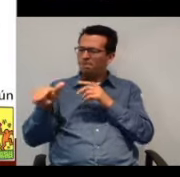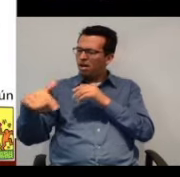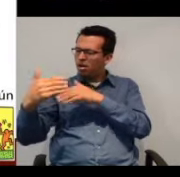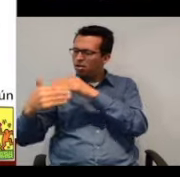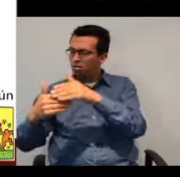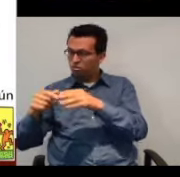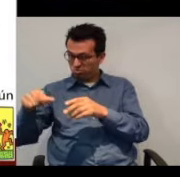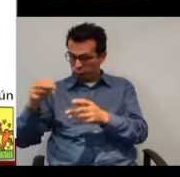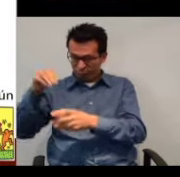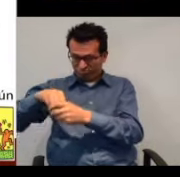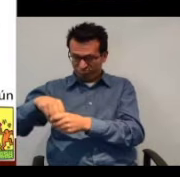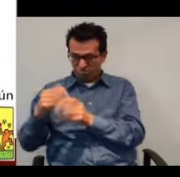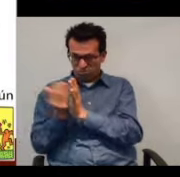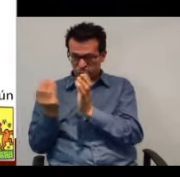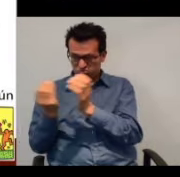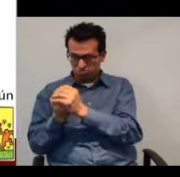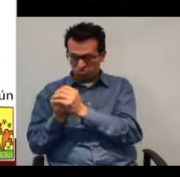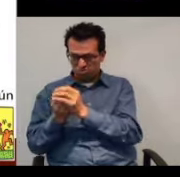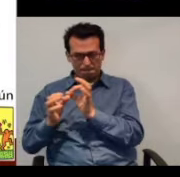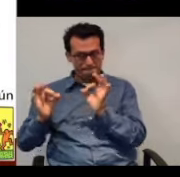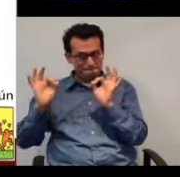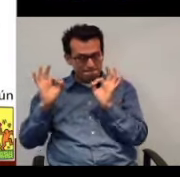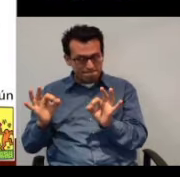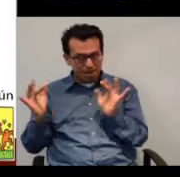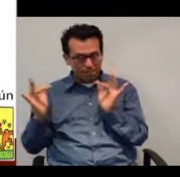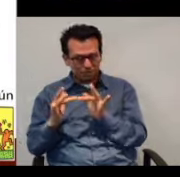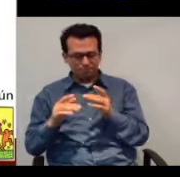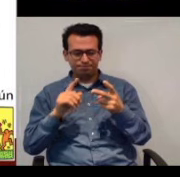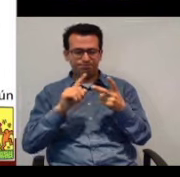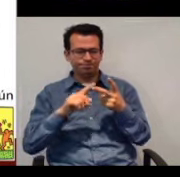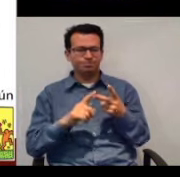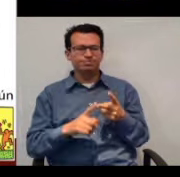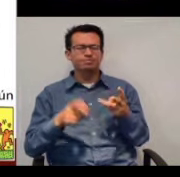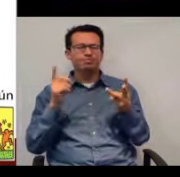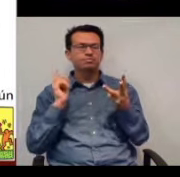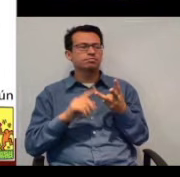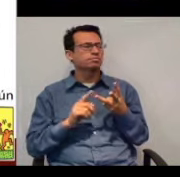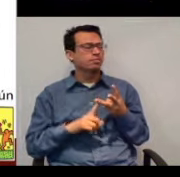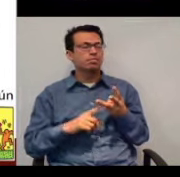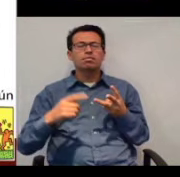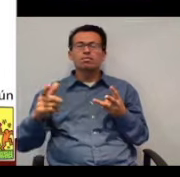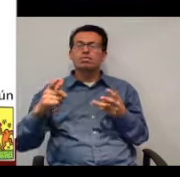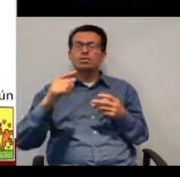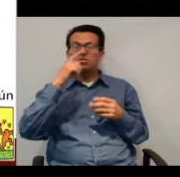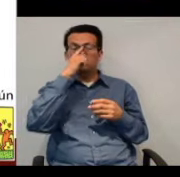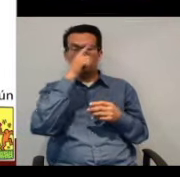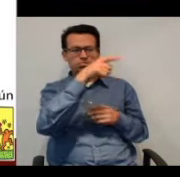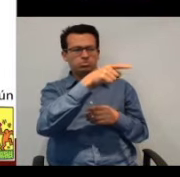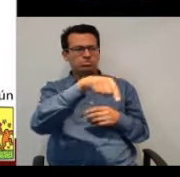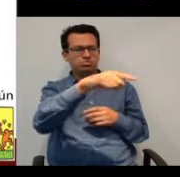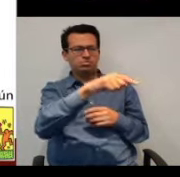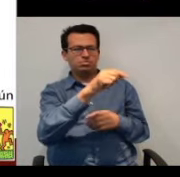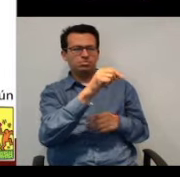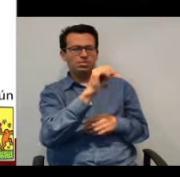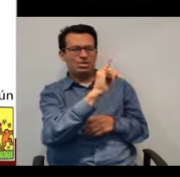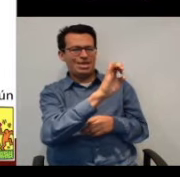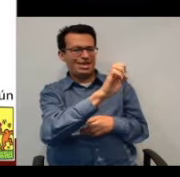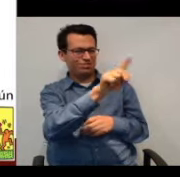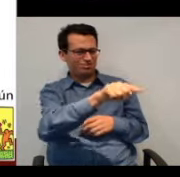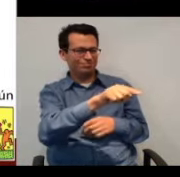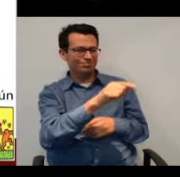educación inclusiva en las instituciones. El cuarto es acompañar a las IES en el proceso de orientación de las